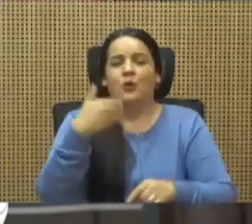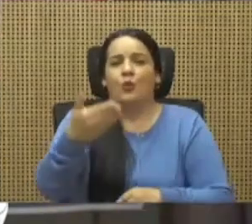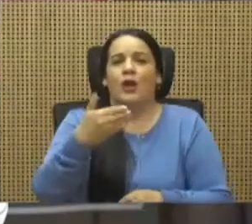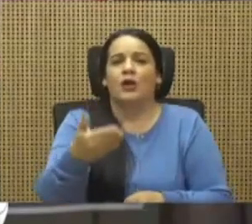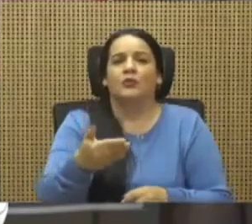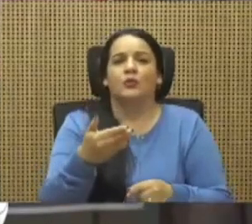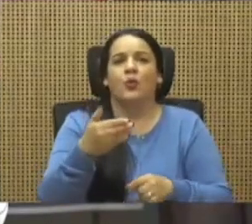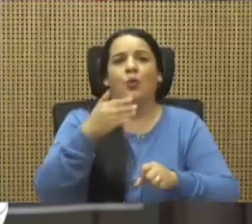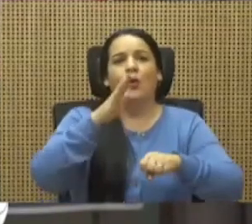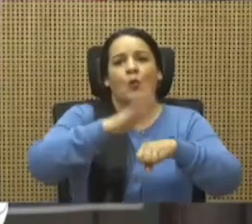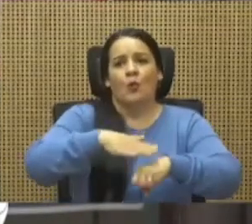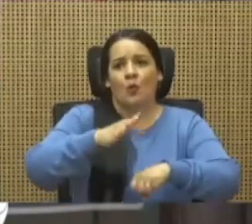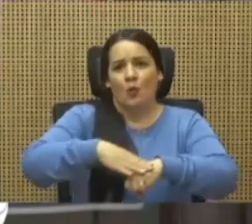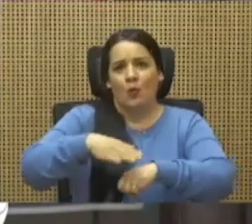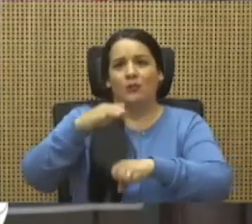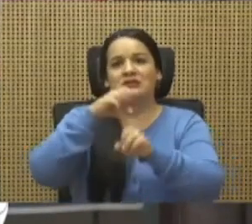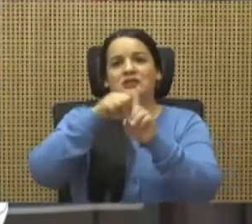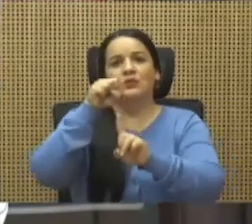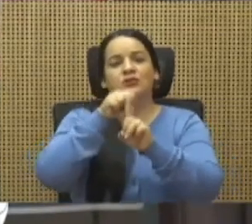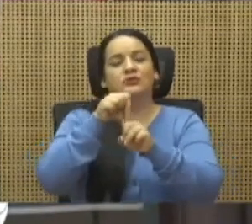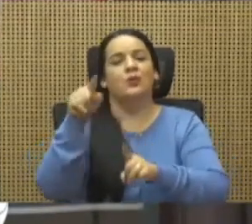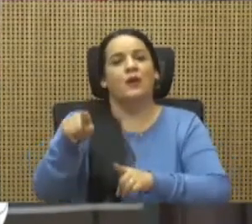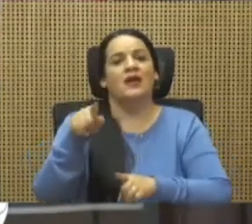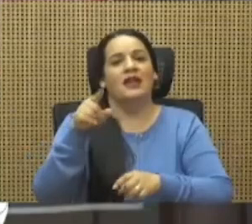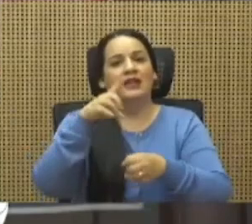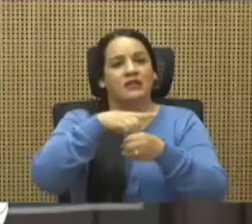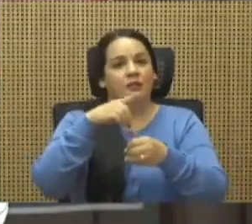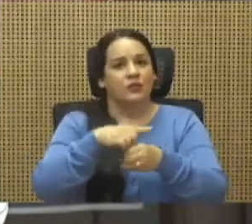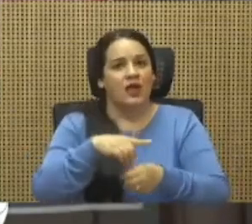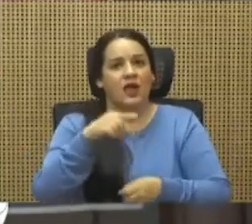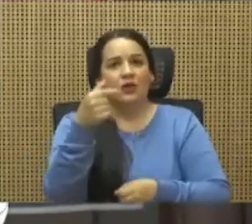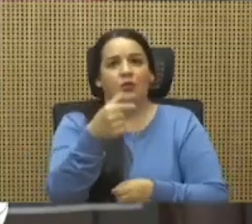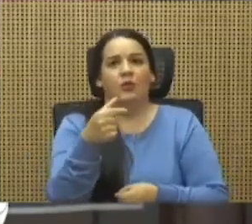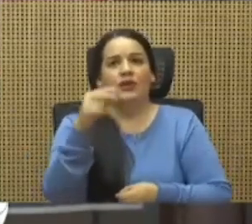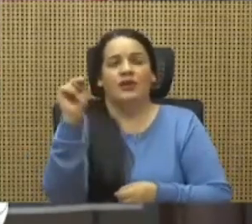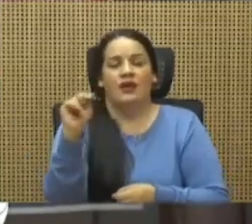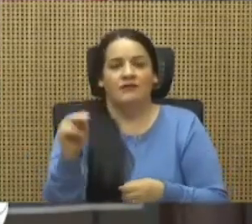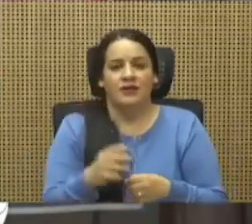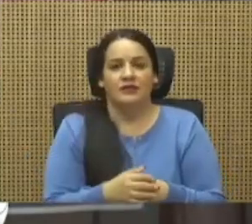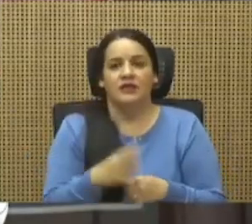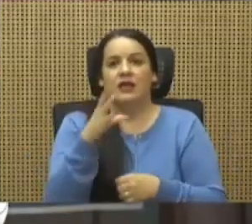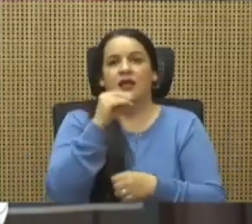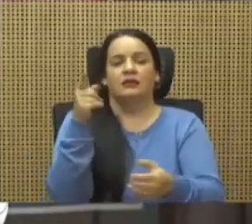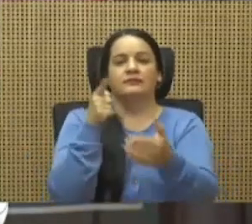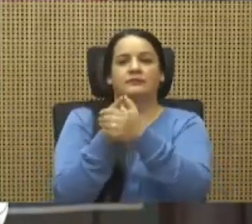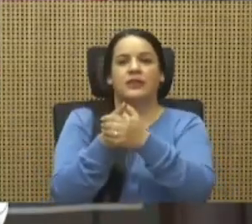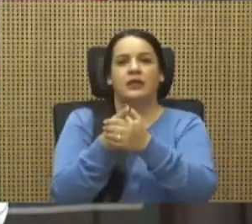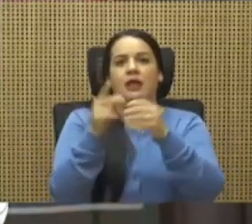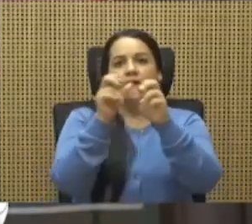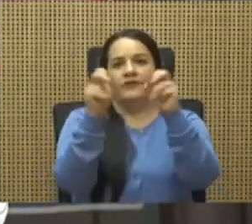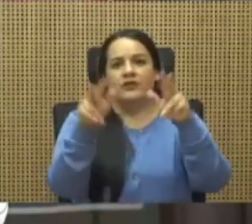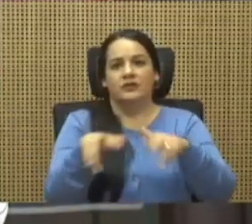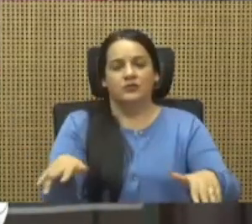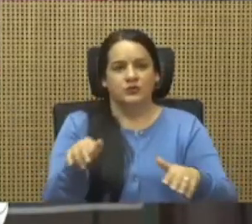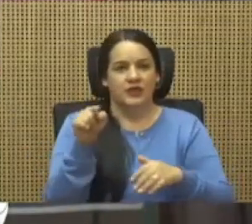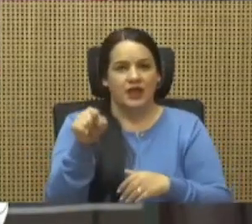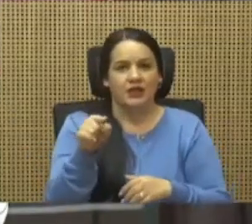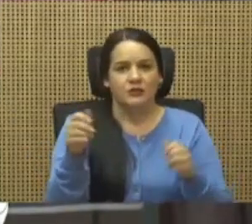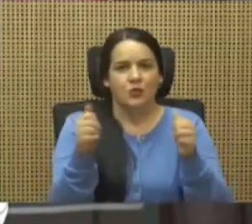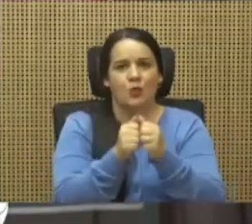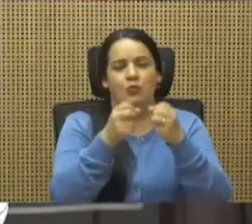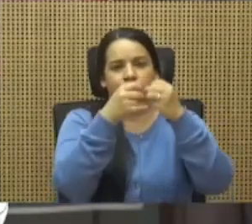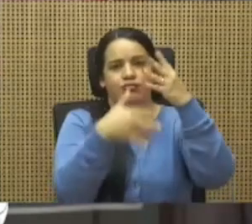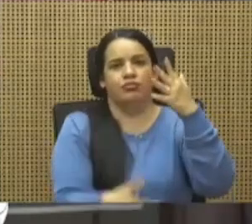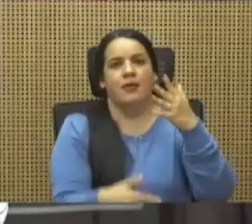le echan los clavos de esta situación a la diputada Gloria Navas y la atacan en redes sociales con una serie